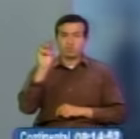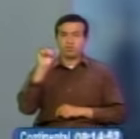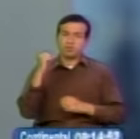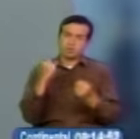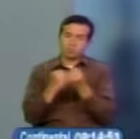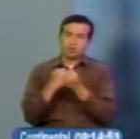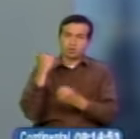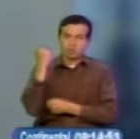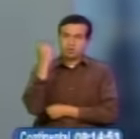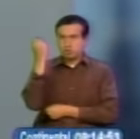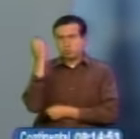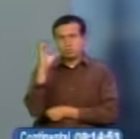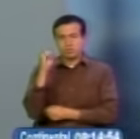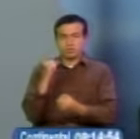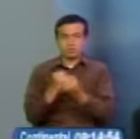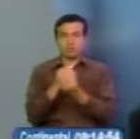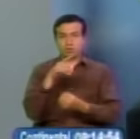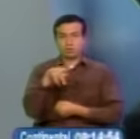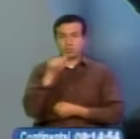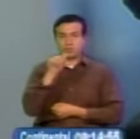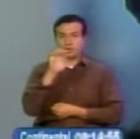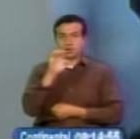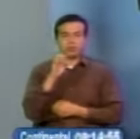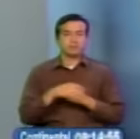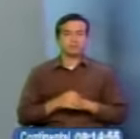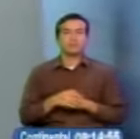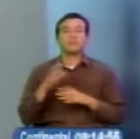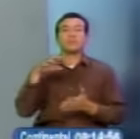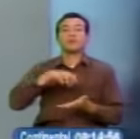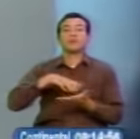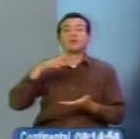la Fundación PAE. Nos vamos ahora a la